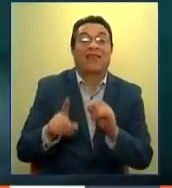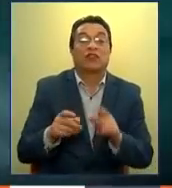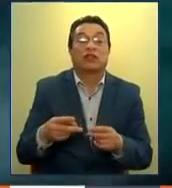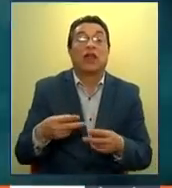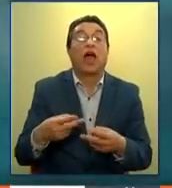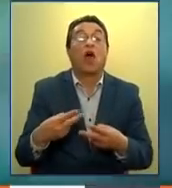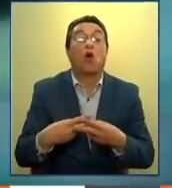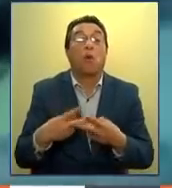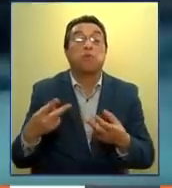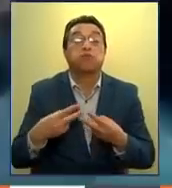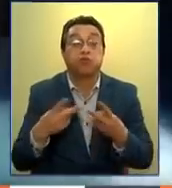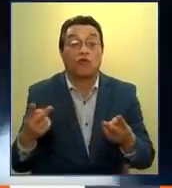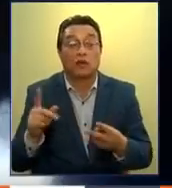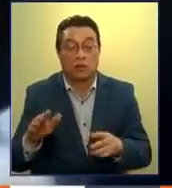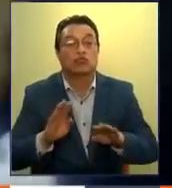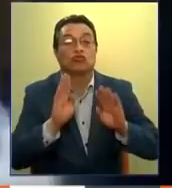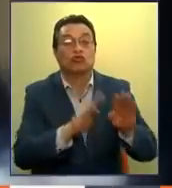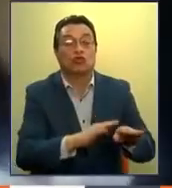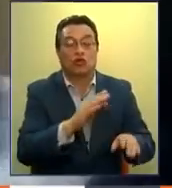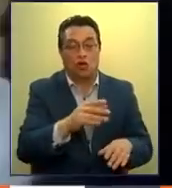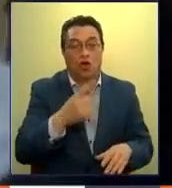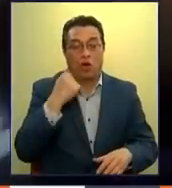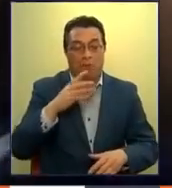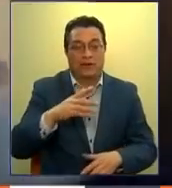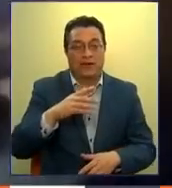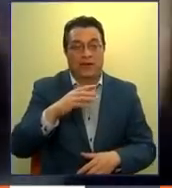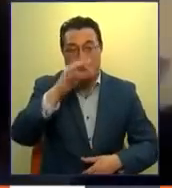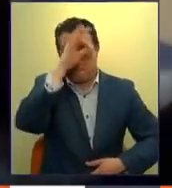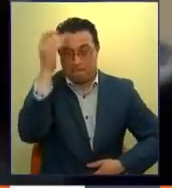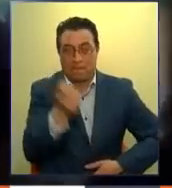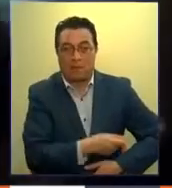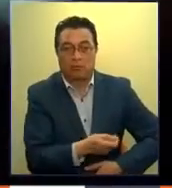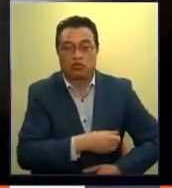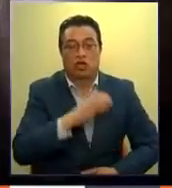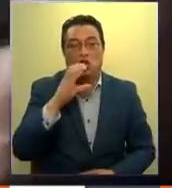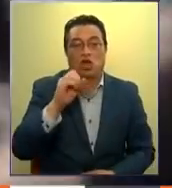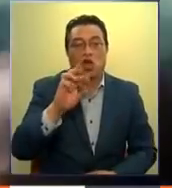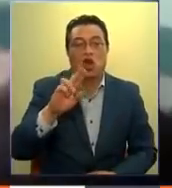Pública en favor del machi Celestino Córdoba. Fuerza, Celestino, fuerza.